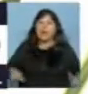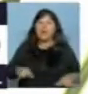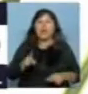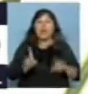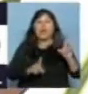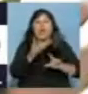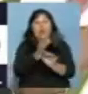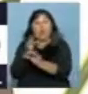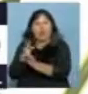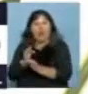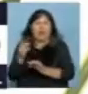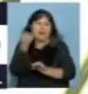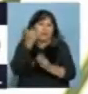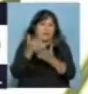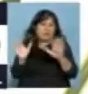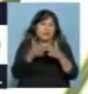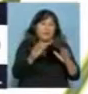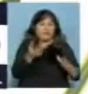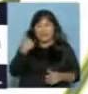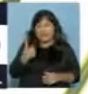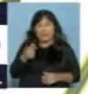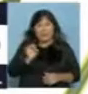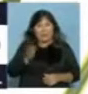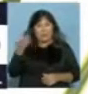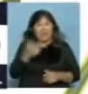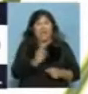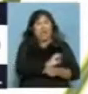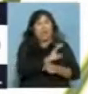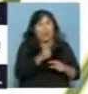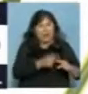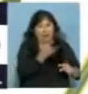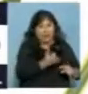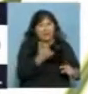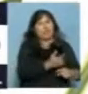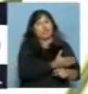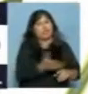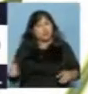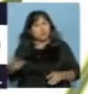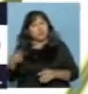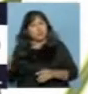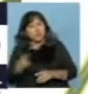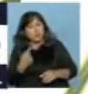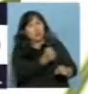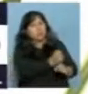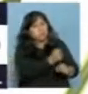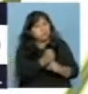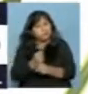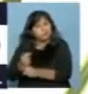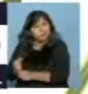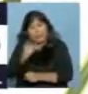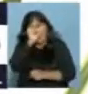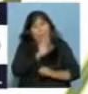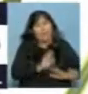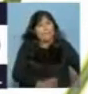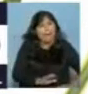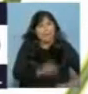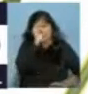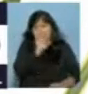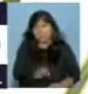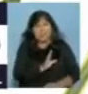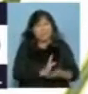inaugurando. Hemos trabajado también en la pandemia, no hemos parado nunca, así que esto nos ha permitido llegar a